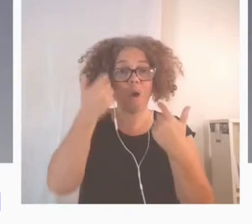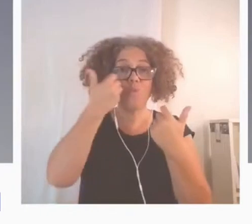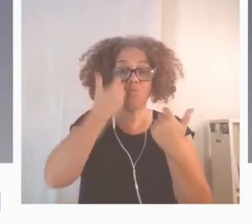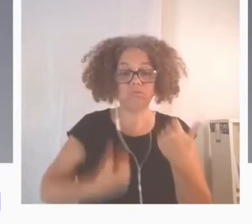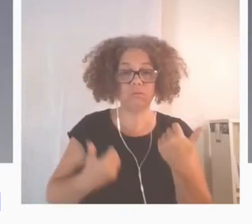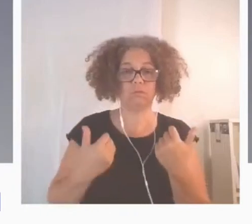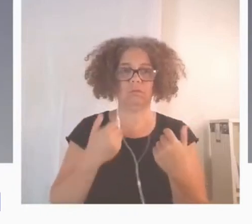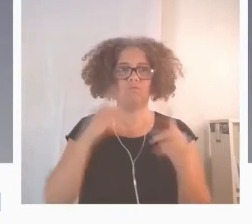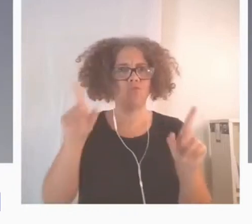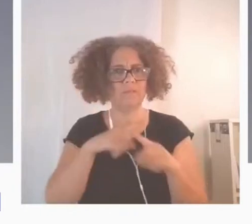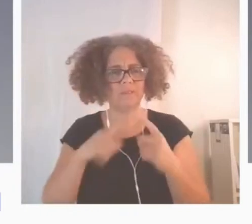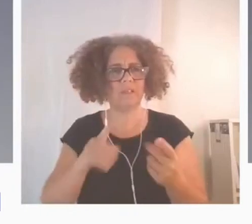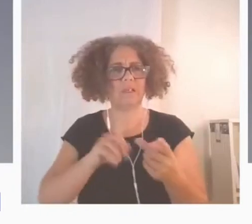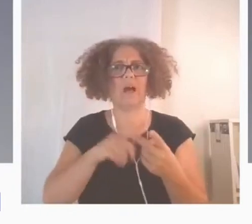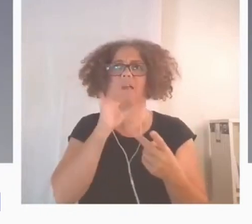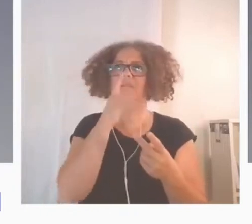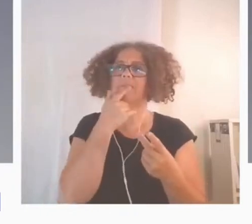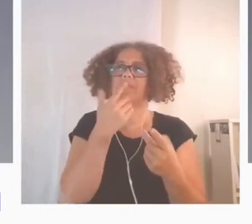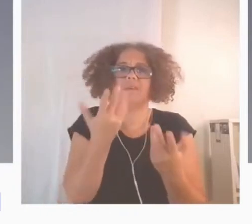música, de pequeñas